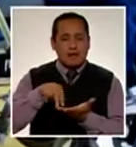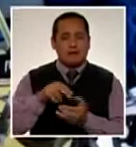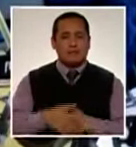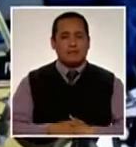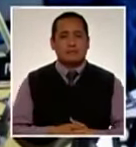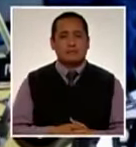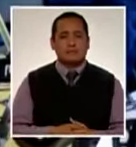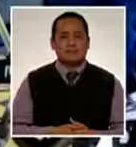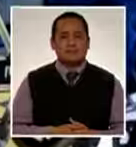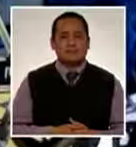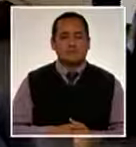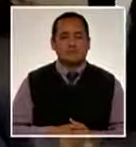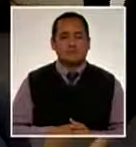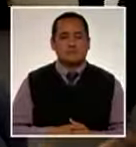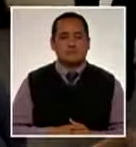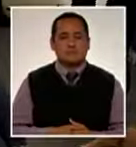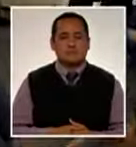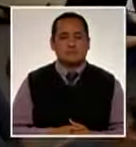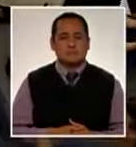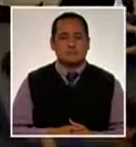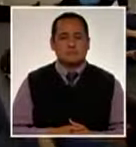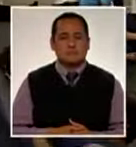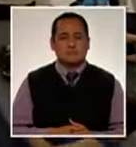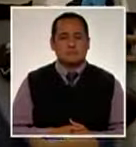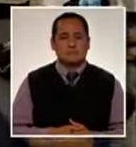danza contemporánea.